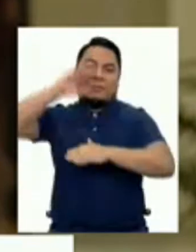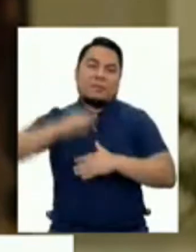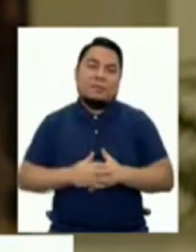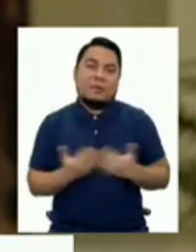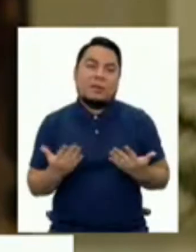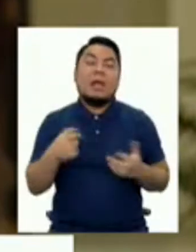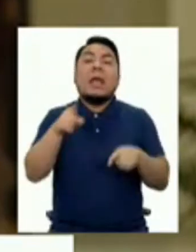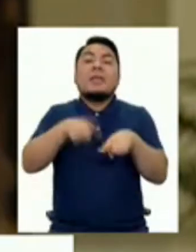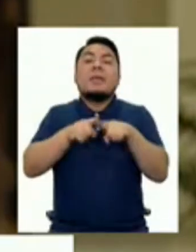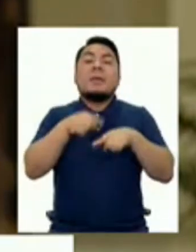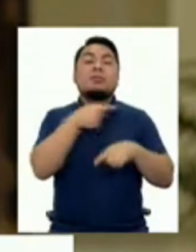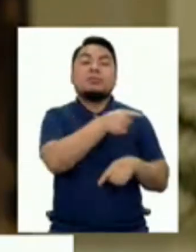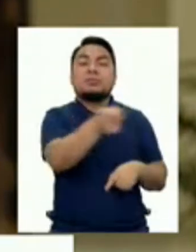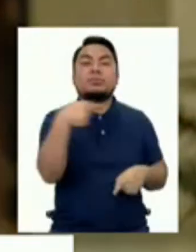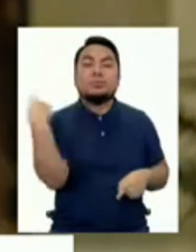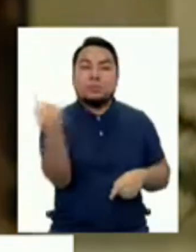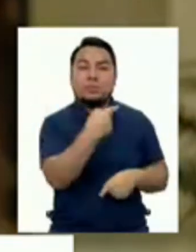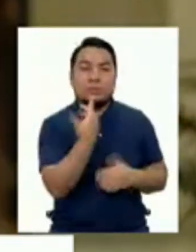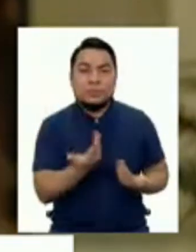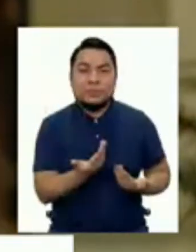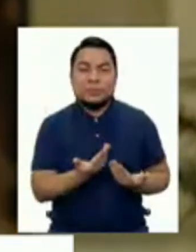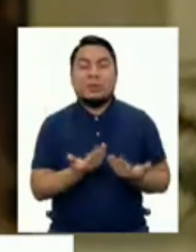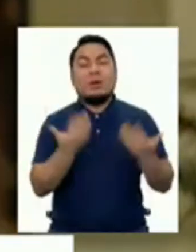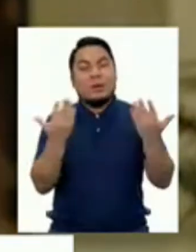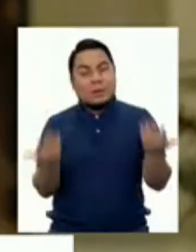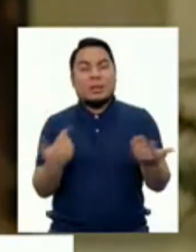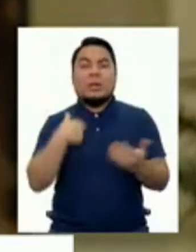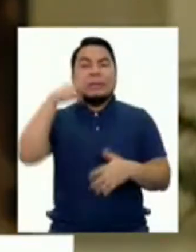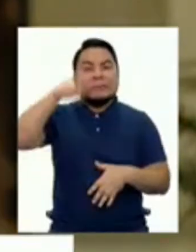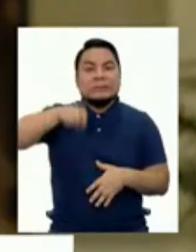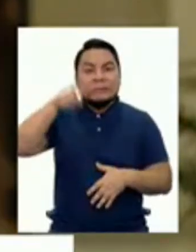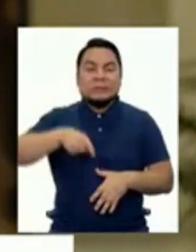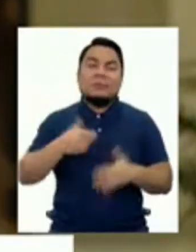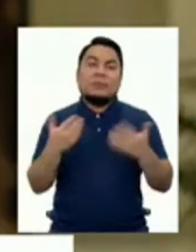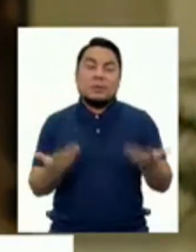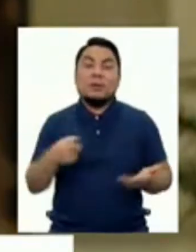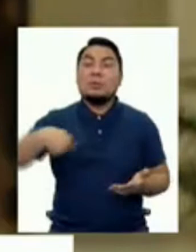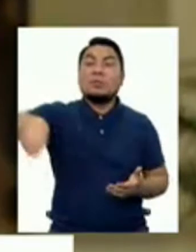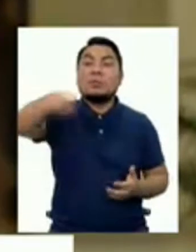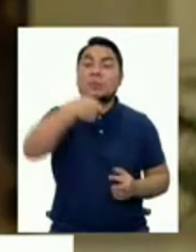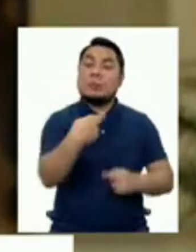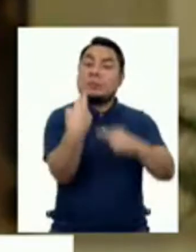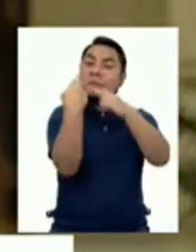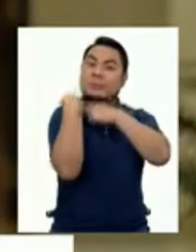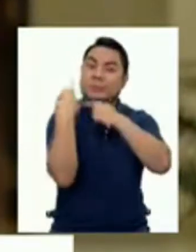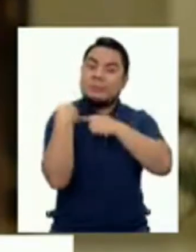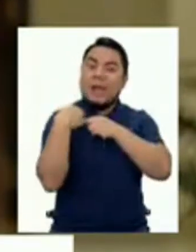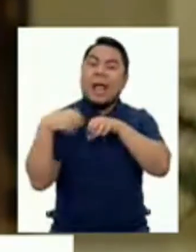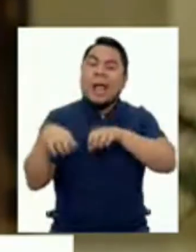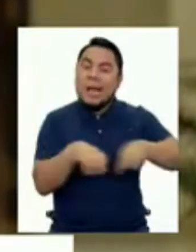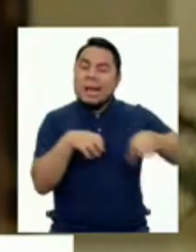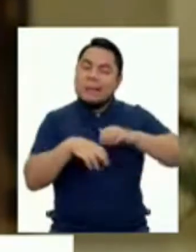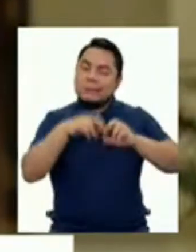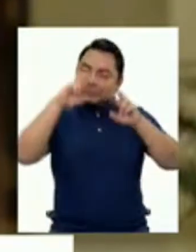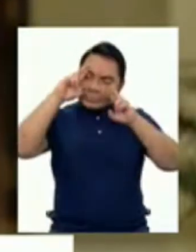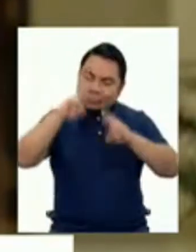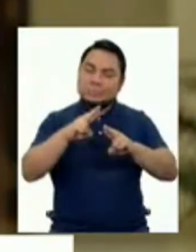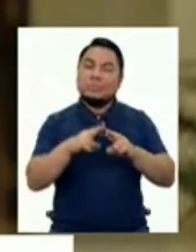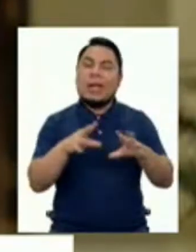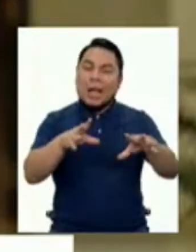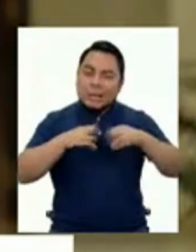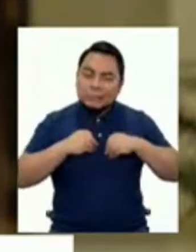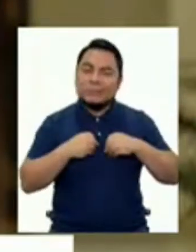nosotros. Para ello necesitamos, como ya lo hemos dicho, cumplir las tres